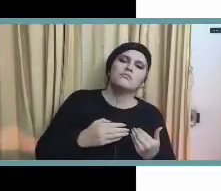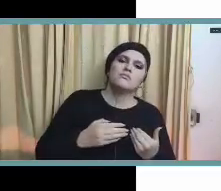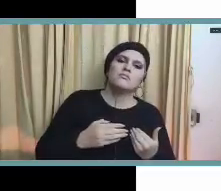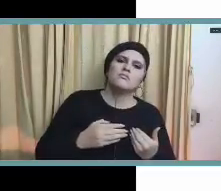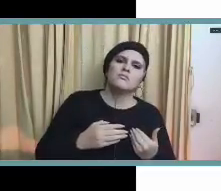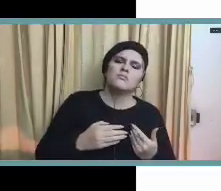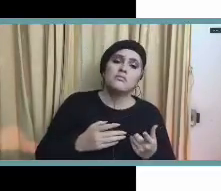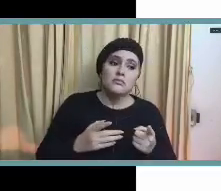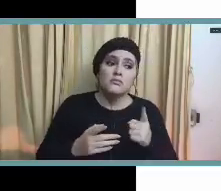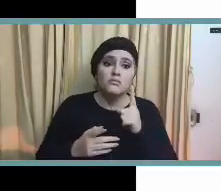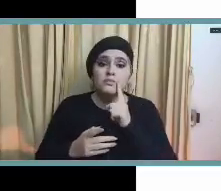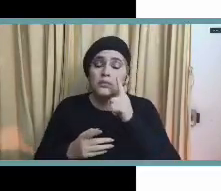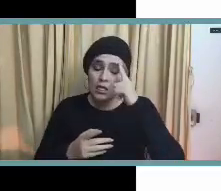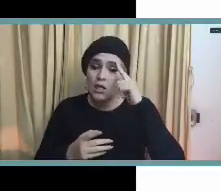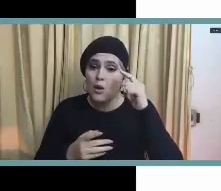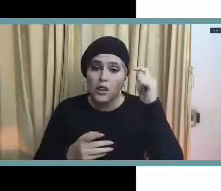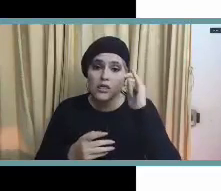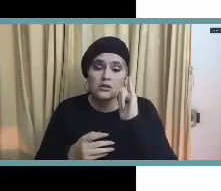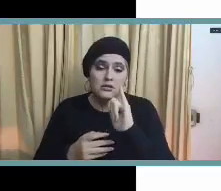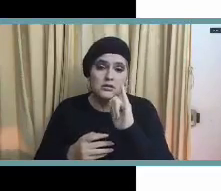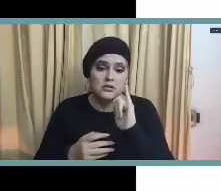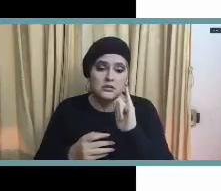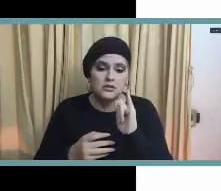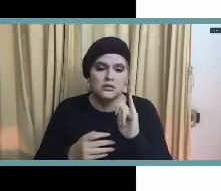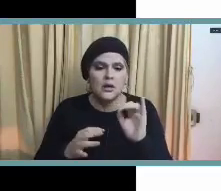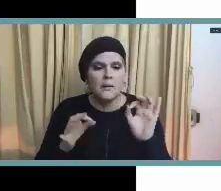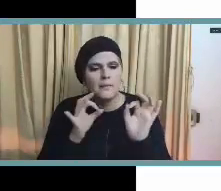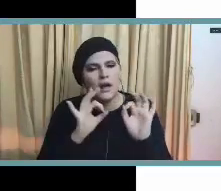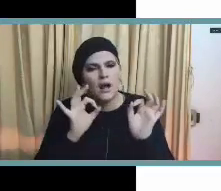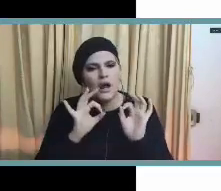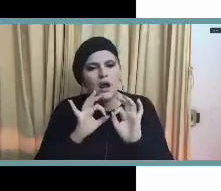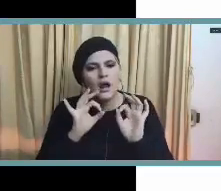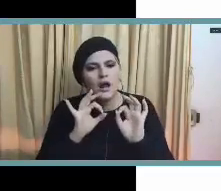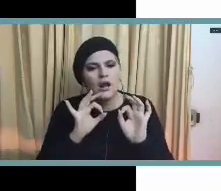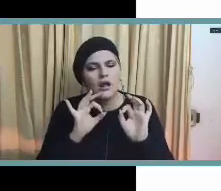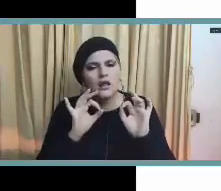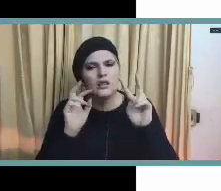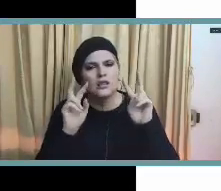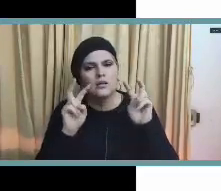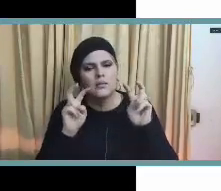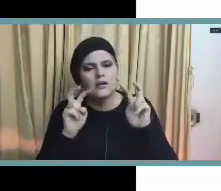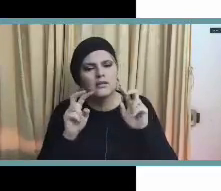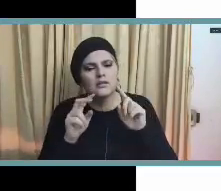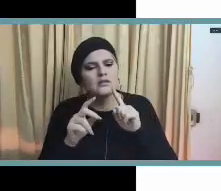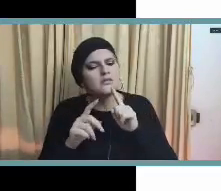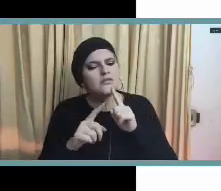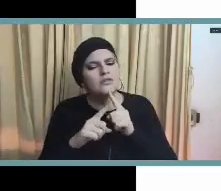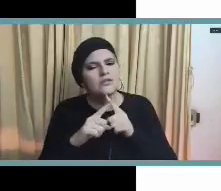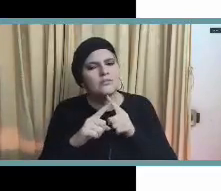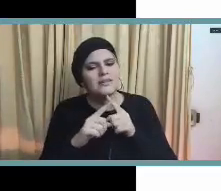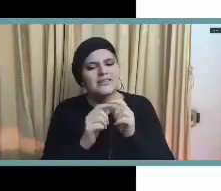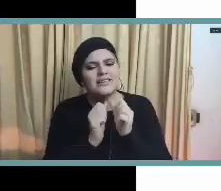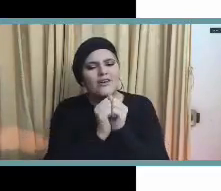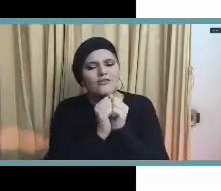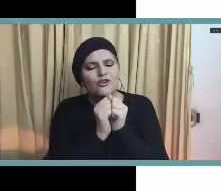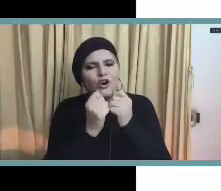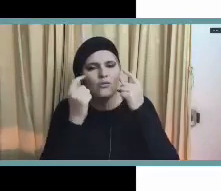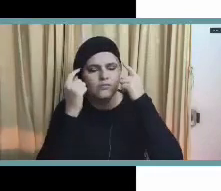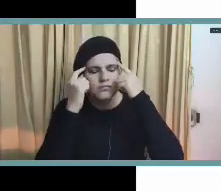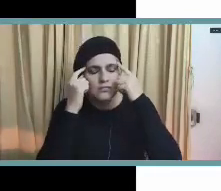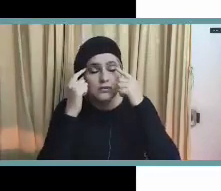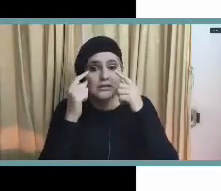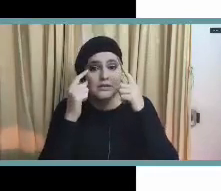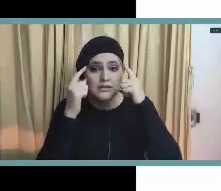esto, se explica, digamos, por un tema que se llama la apoptosis del cerebro. Nosotros nacemos con muchas neuronas, pero hay neuronas que hay